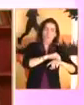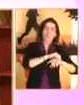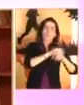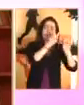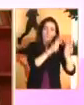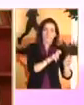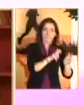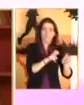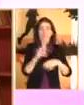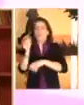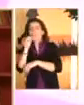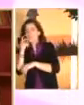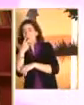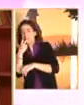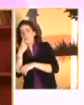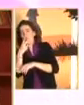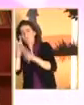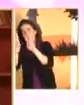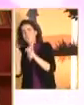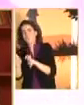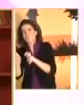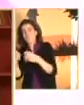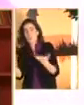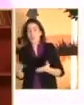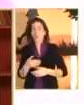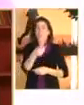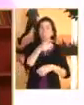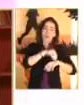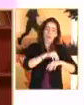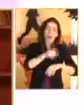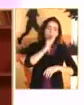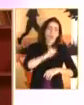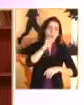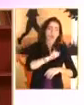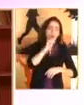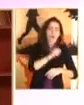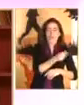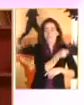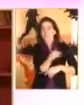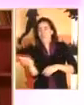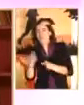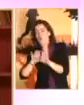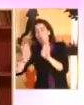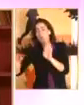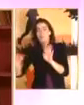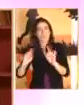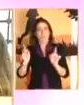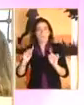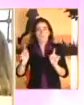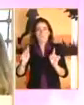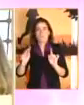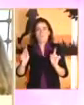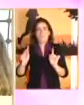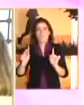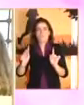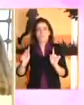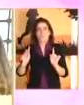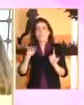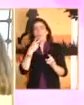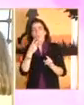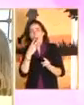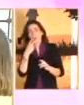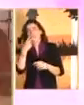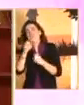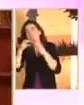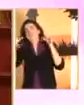puedes beber y no perjudicas al que tienes al lado. Bueno, con el tabaco... Bueno, déjate, depende, a veces depende. Sí. Uno que sí. Con el tabaco, con